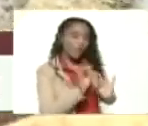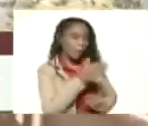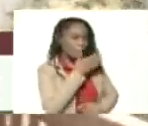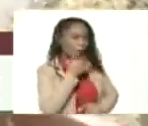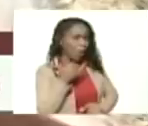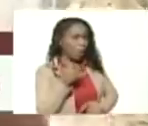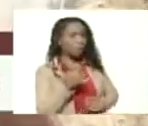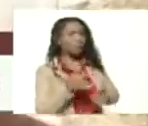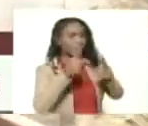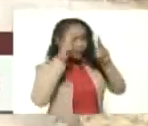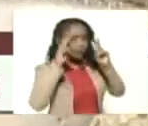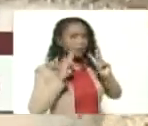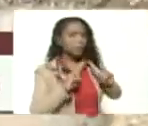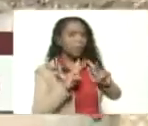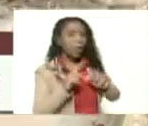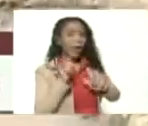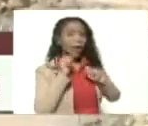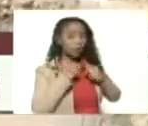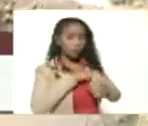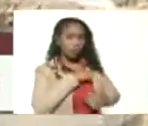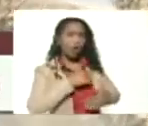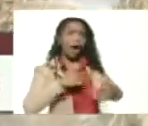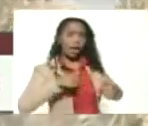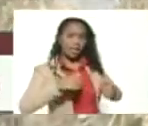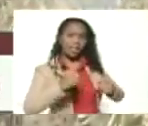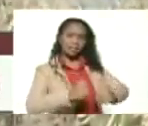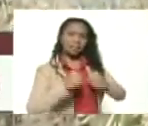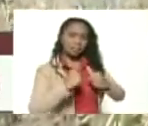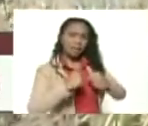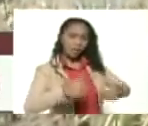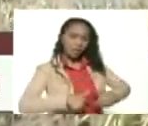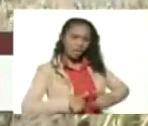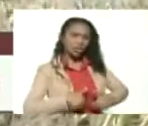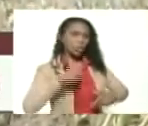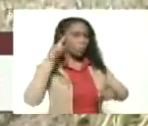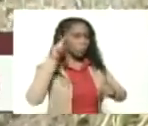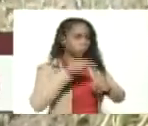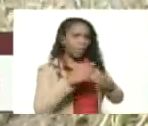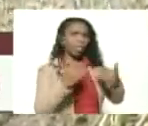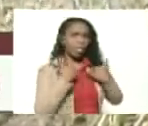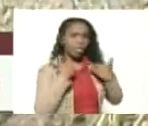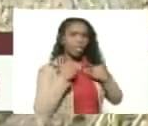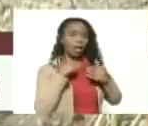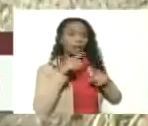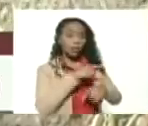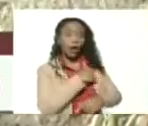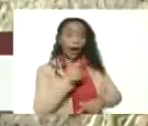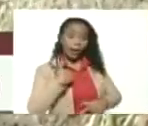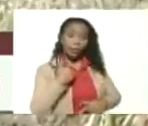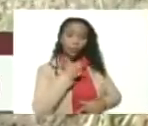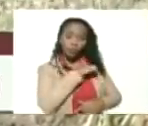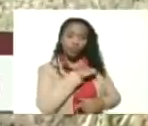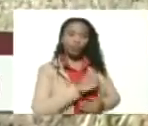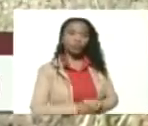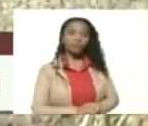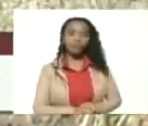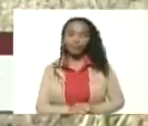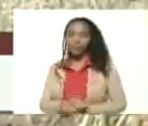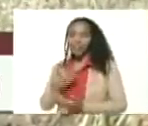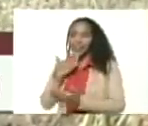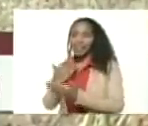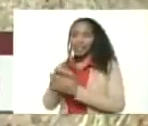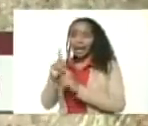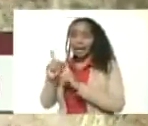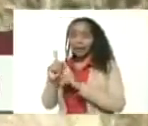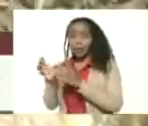mejor manera, y aquí estamos con ganas, con trabajo, con esfuerzo, con dedicación, con sacrificio, y eso es lo que queremos. Gracias, Manuel. En